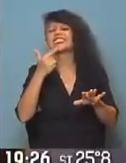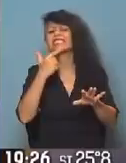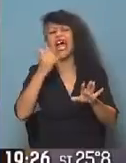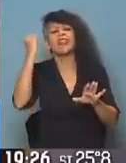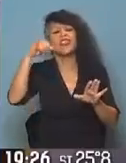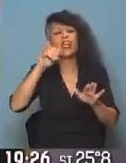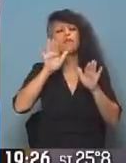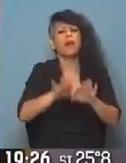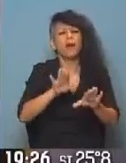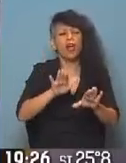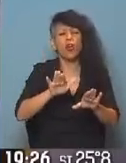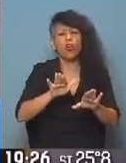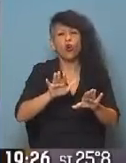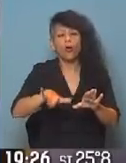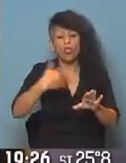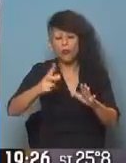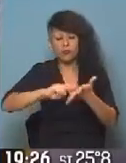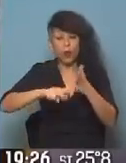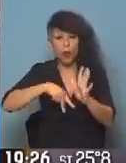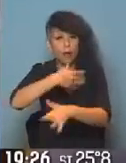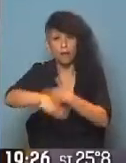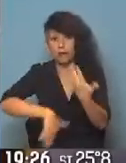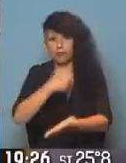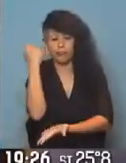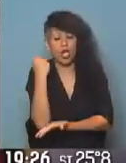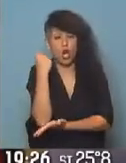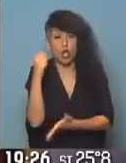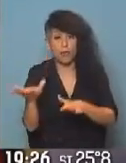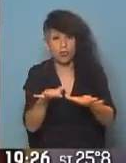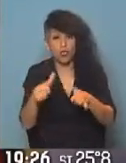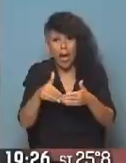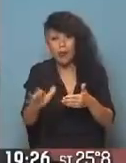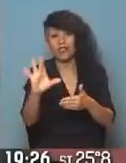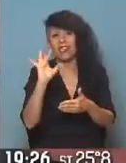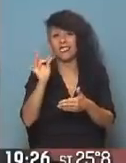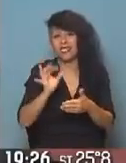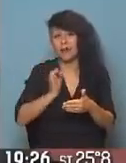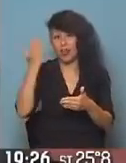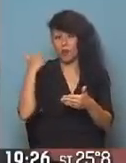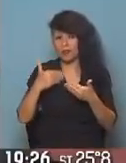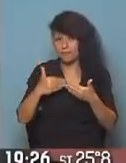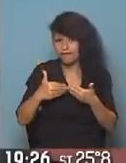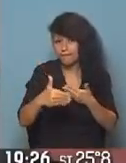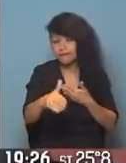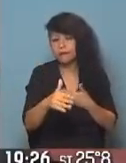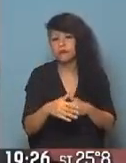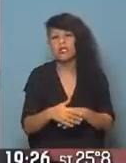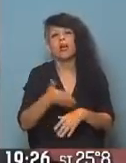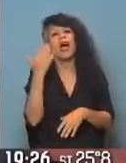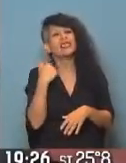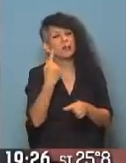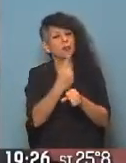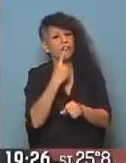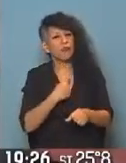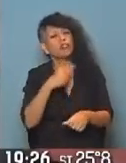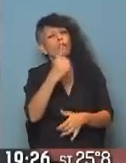a bastante digamos inestabilidad que tuvimos a partir de diciembre del año pasado recién en la primera respuesta hoy nos contaba que